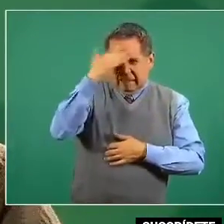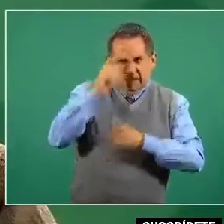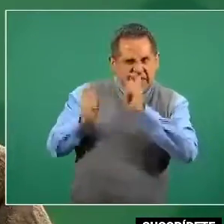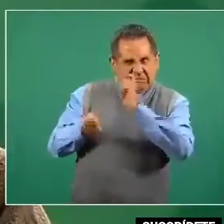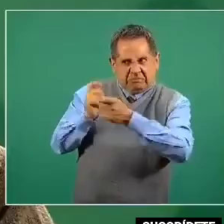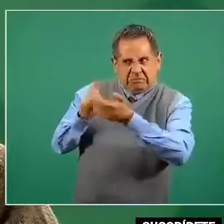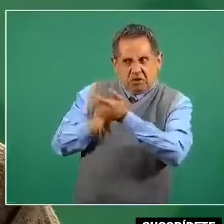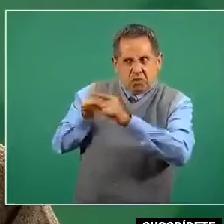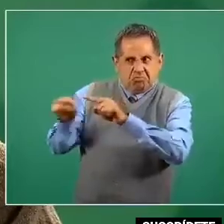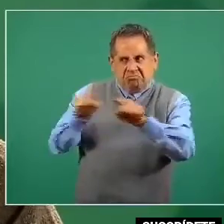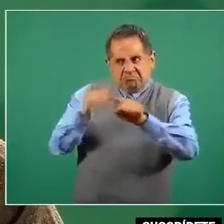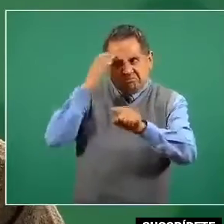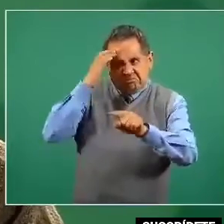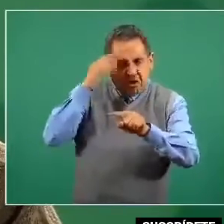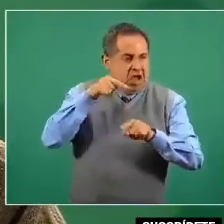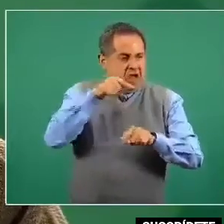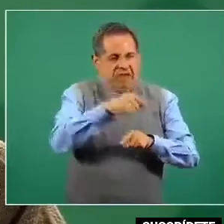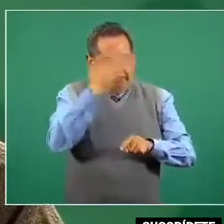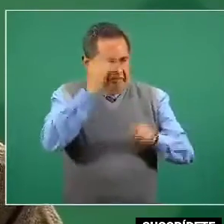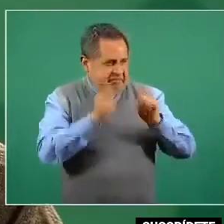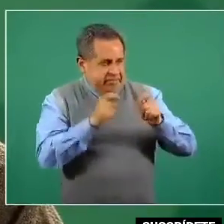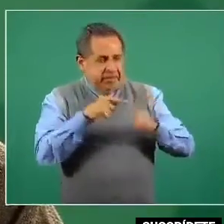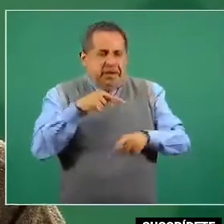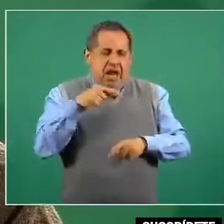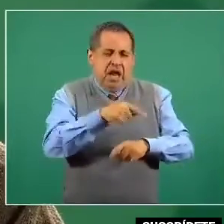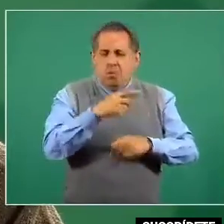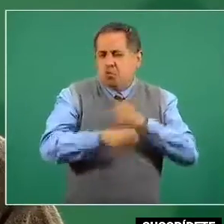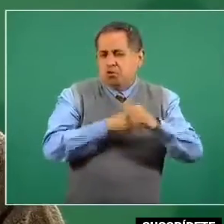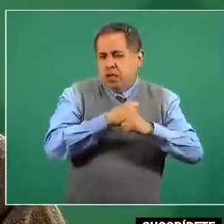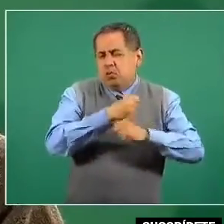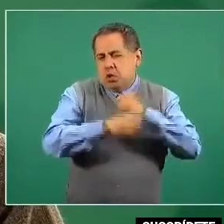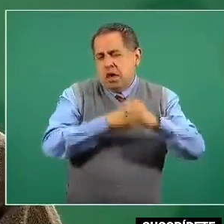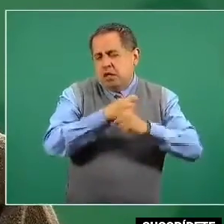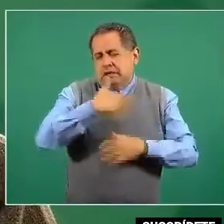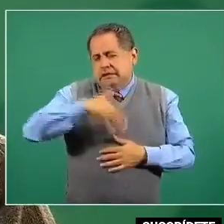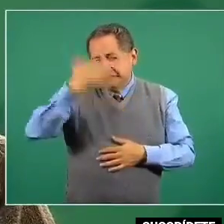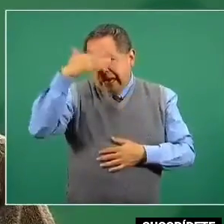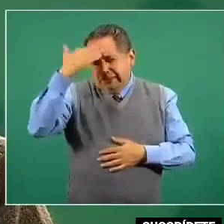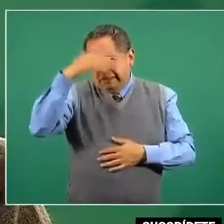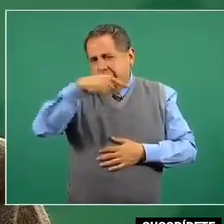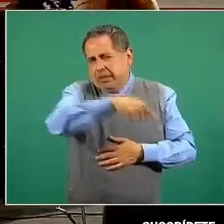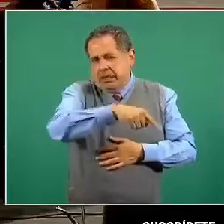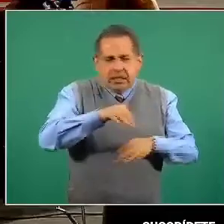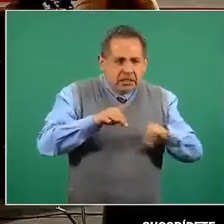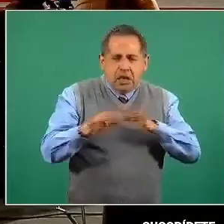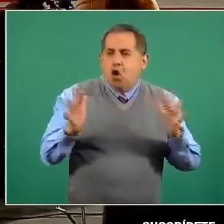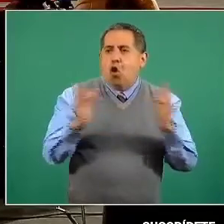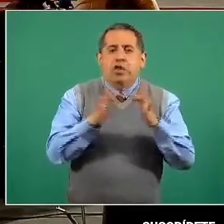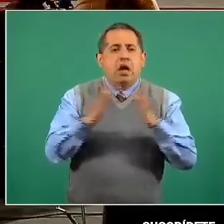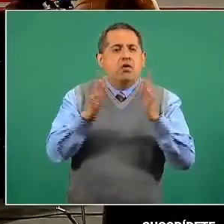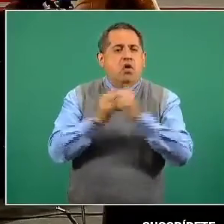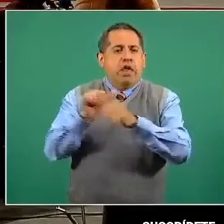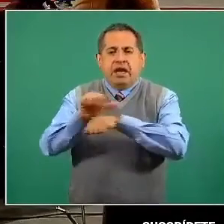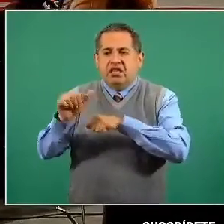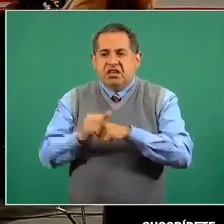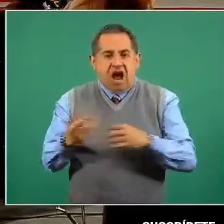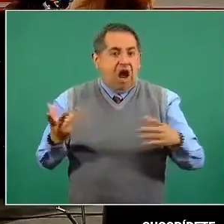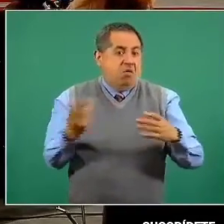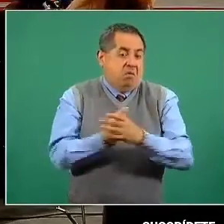grupos científicos mexicanos que a lo largo de muchos años han tenido interacción con este grupo científico de Argentina.